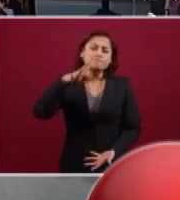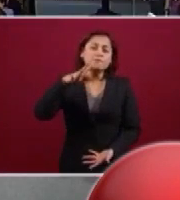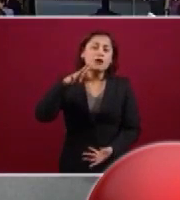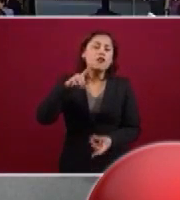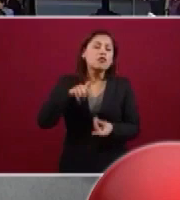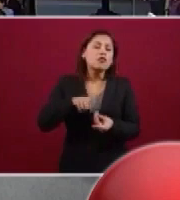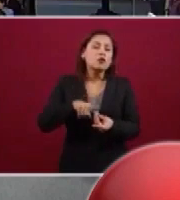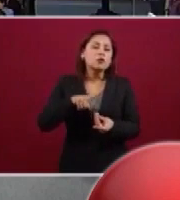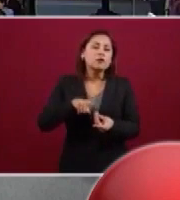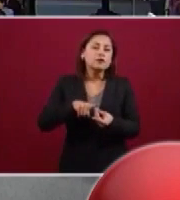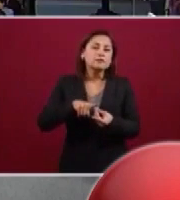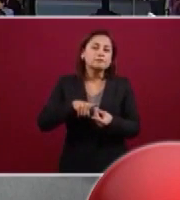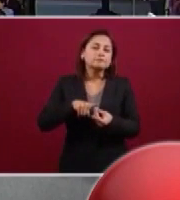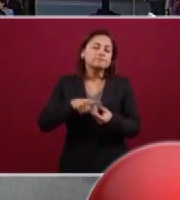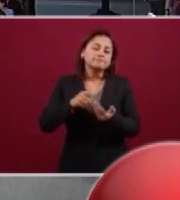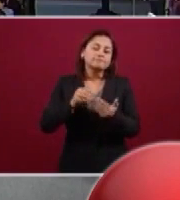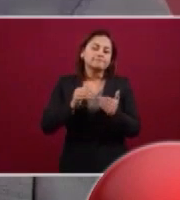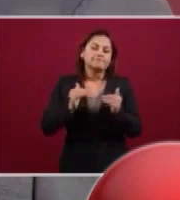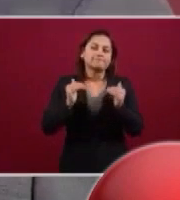arriba,